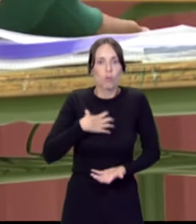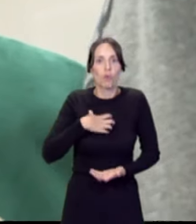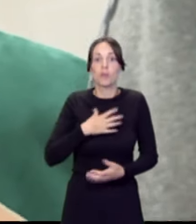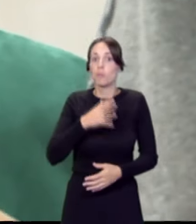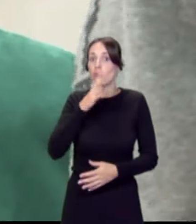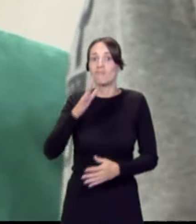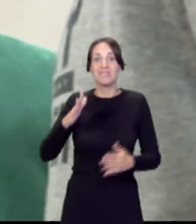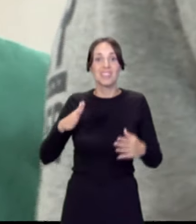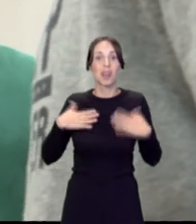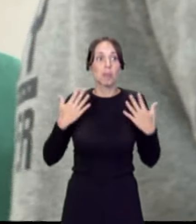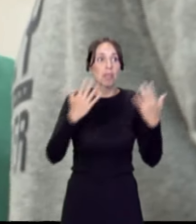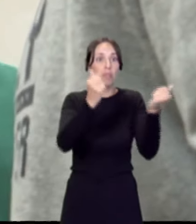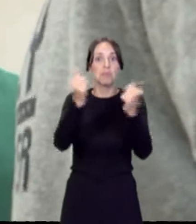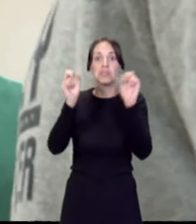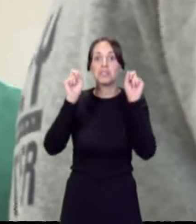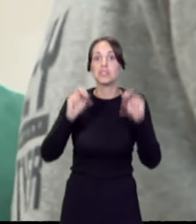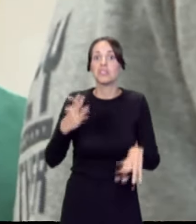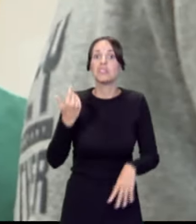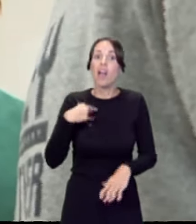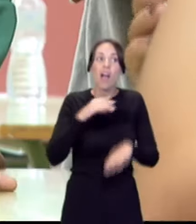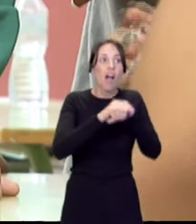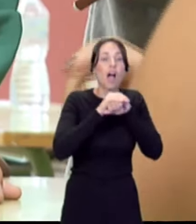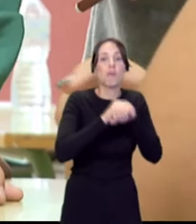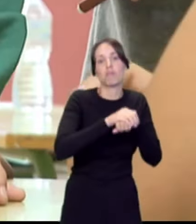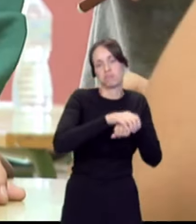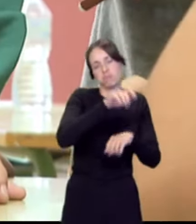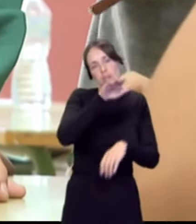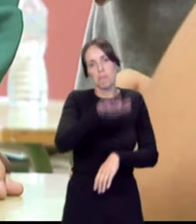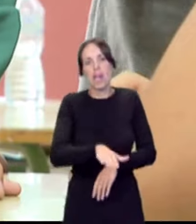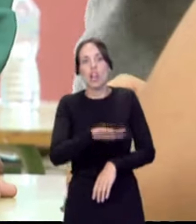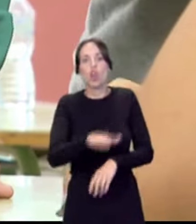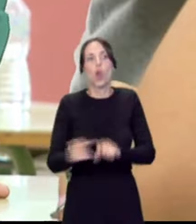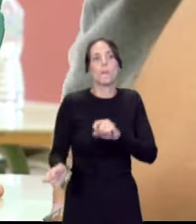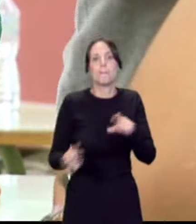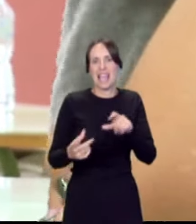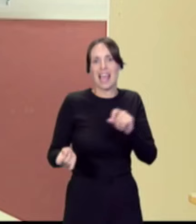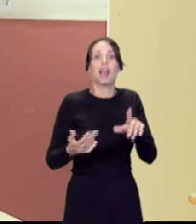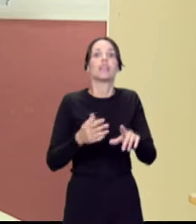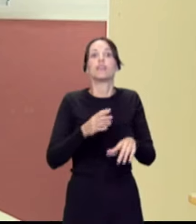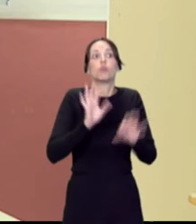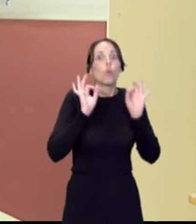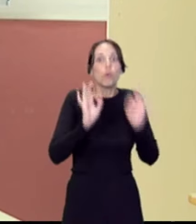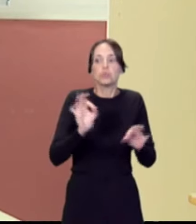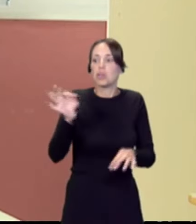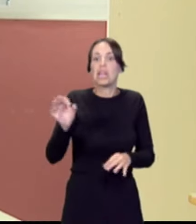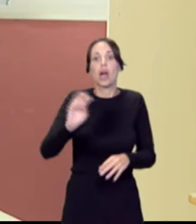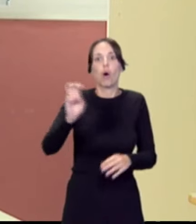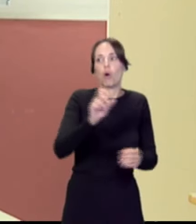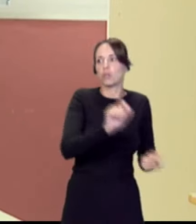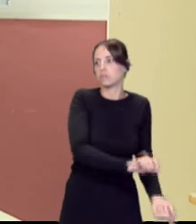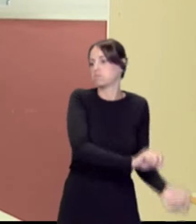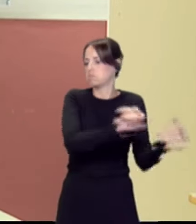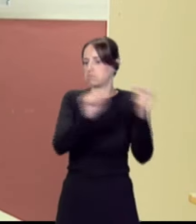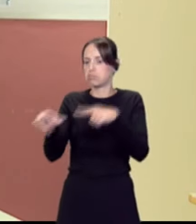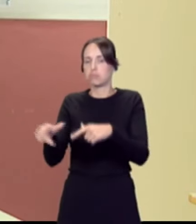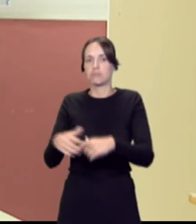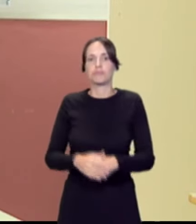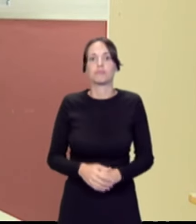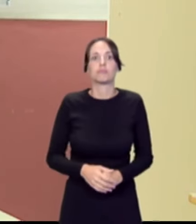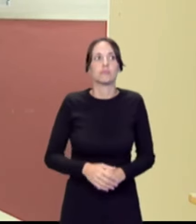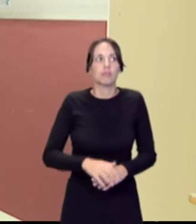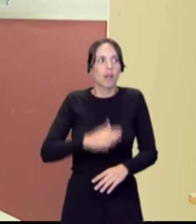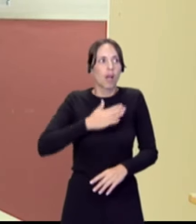despedirse, el que ella se había convertido en su amigo, un menor migrante, fue trasladado a otra isla. Como un bombazo que nos afectó